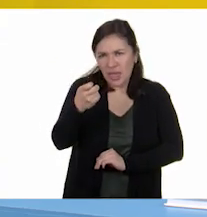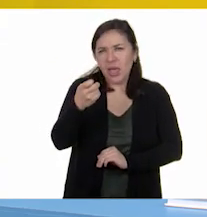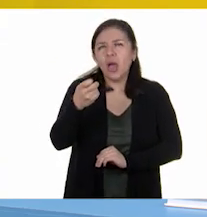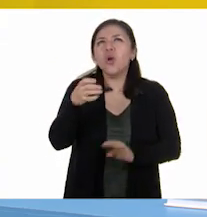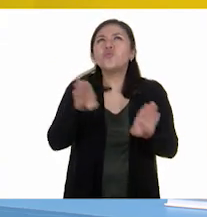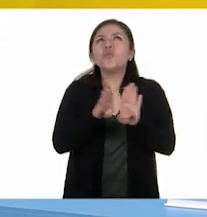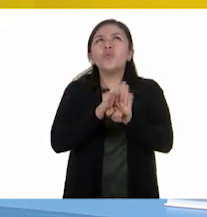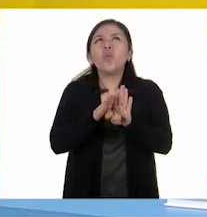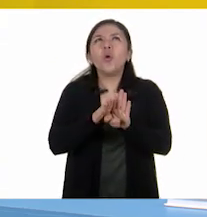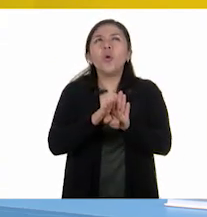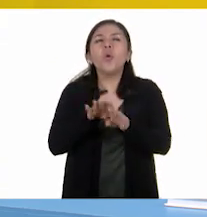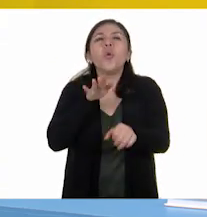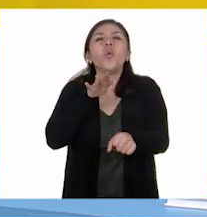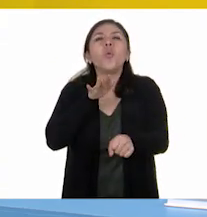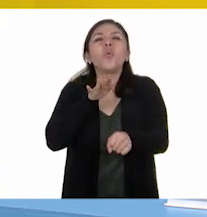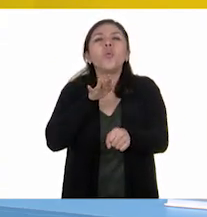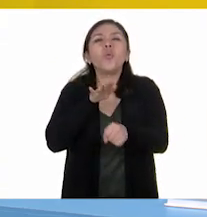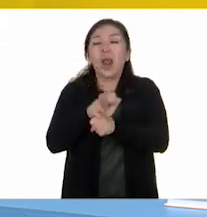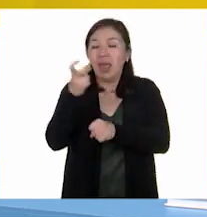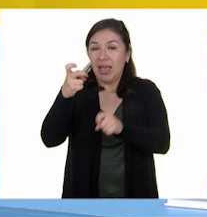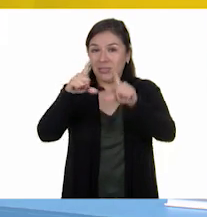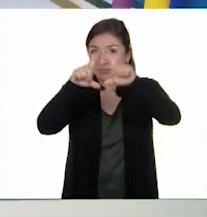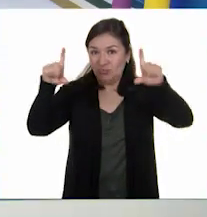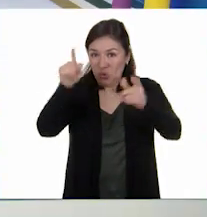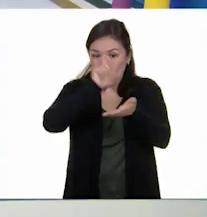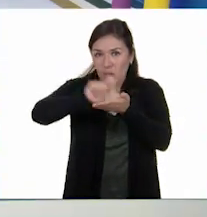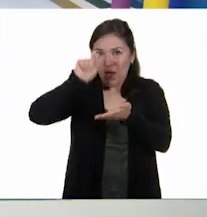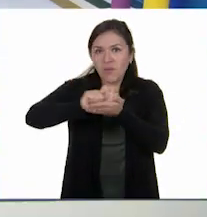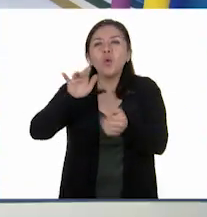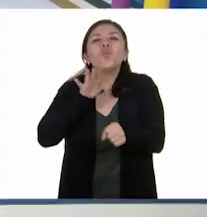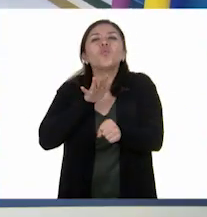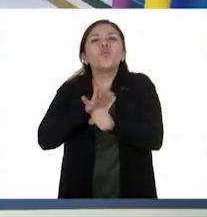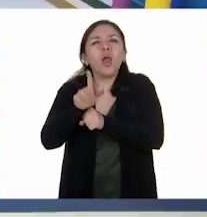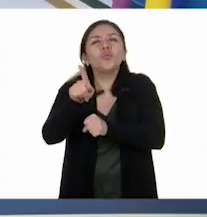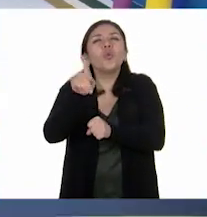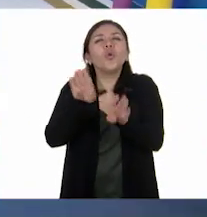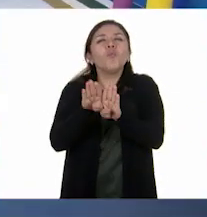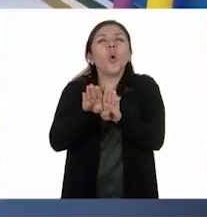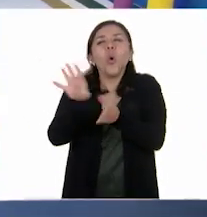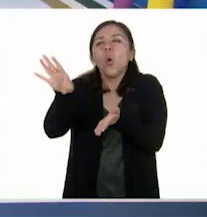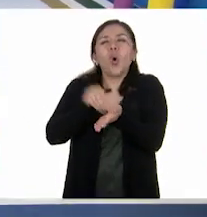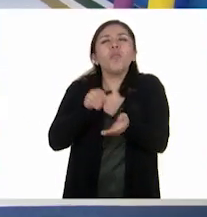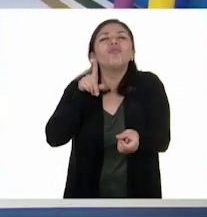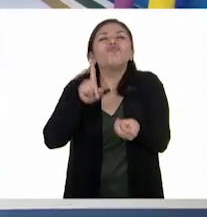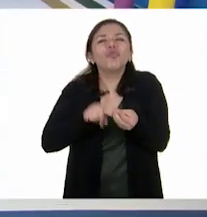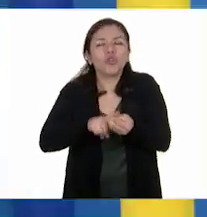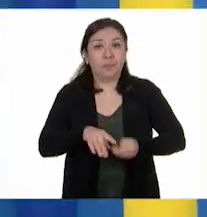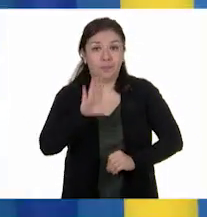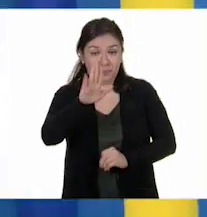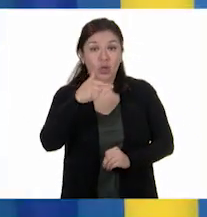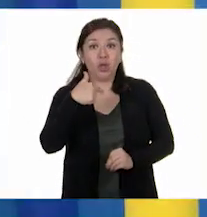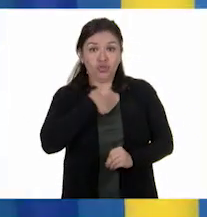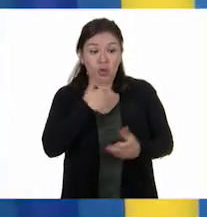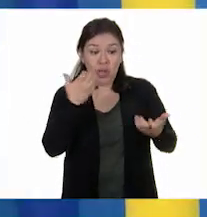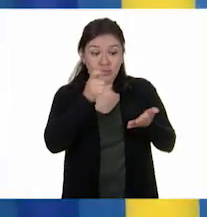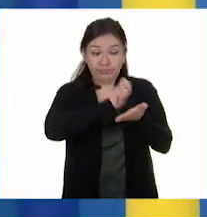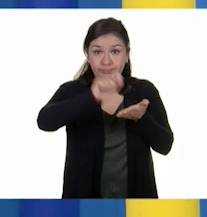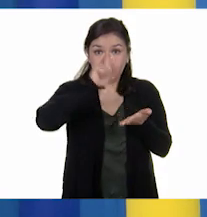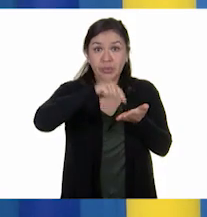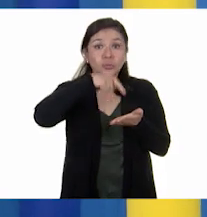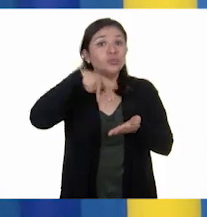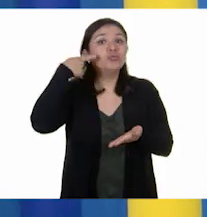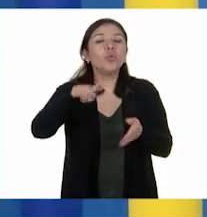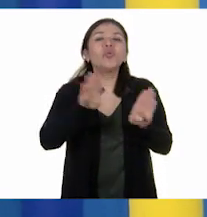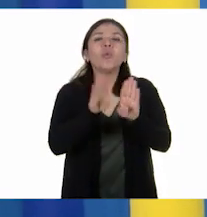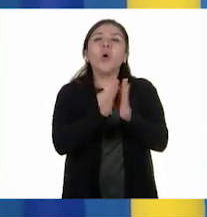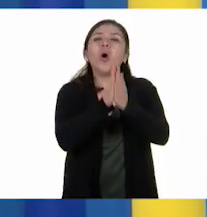decir, a qué obra pertenece tu fragmento? Claro que sí, mi capitana. El fragmento que leeré pertenece al